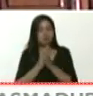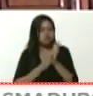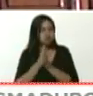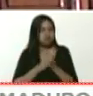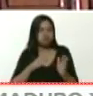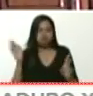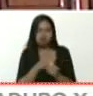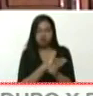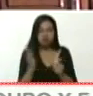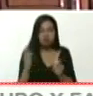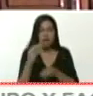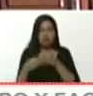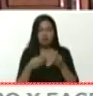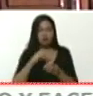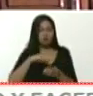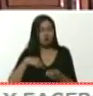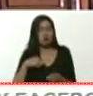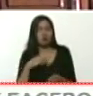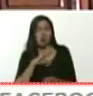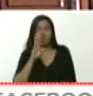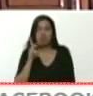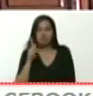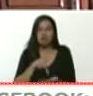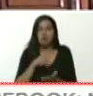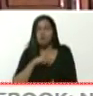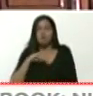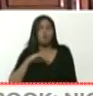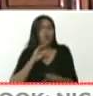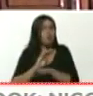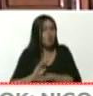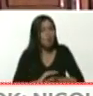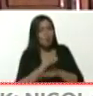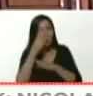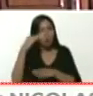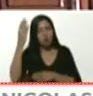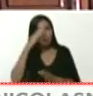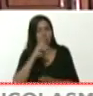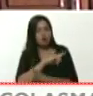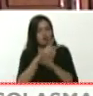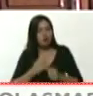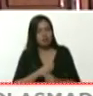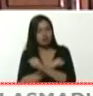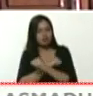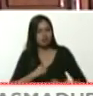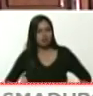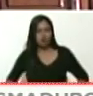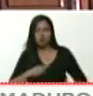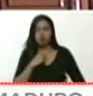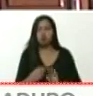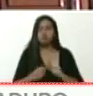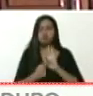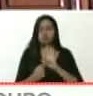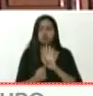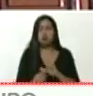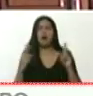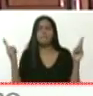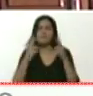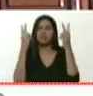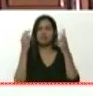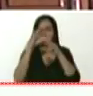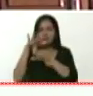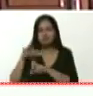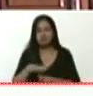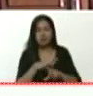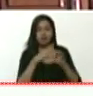violentos. Pero aquí estamos, protegidos por Dios y con la fuerza del Estado venezolano para salir adelante y vencer todos los